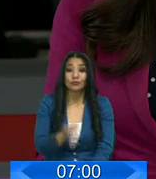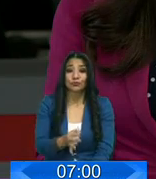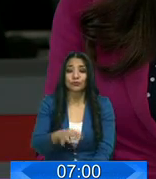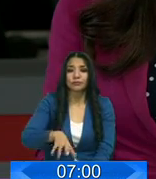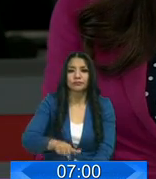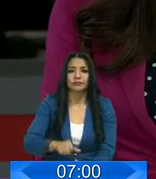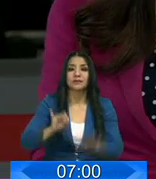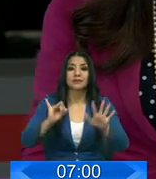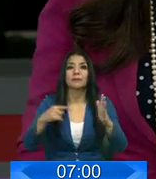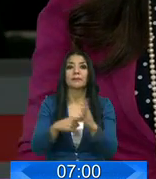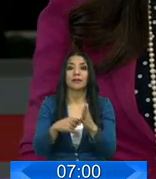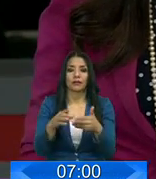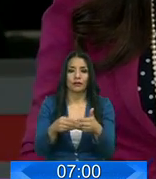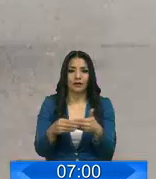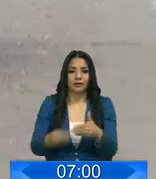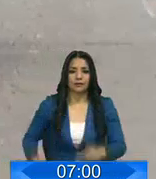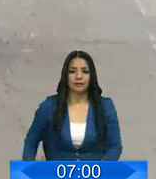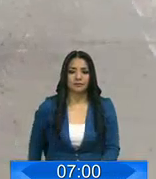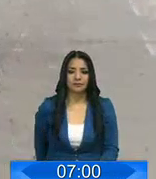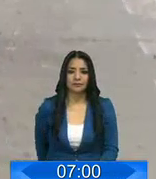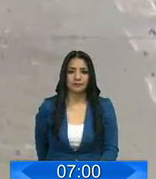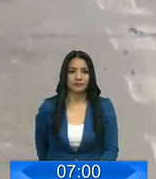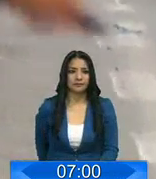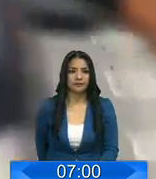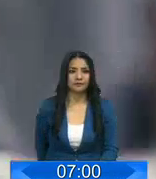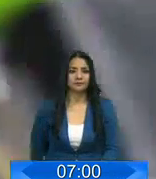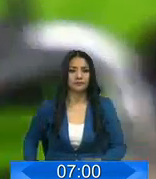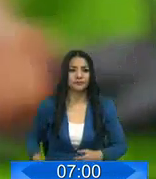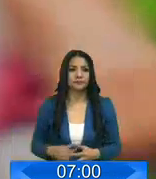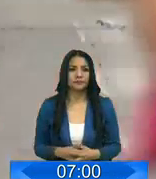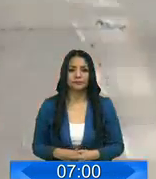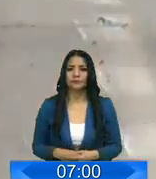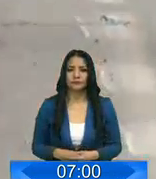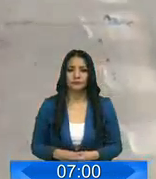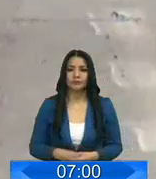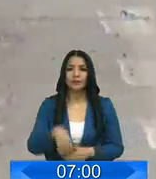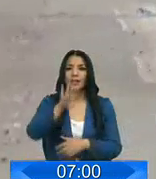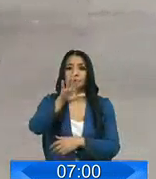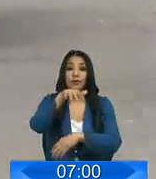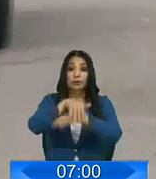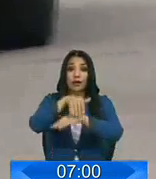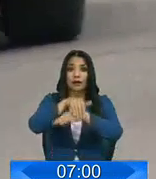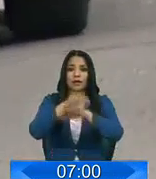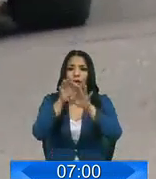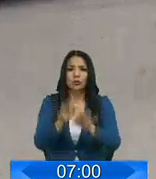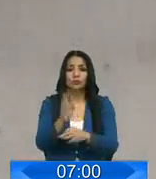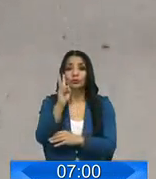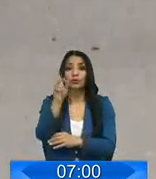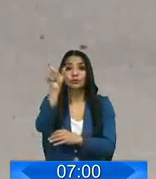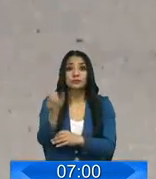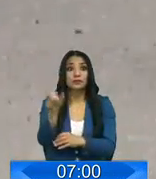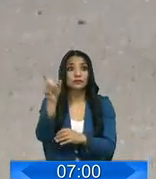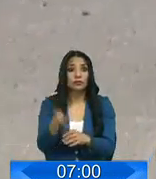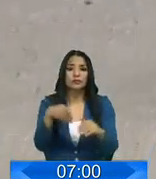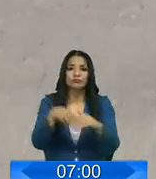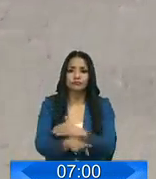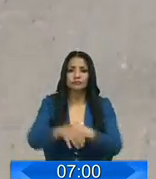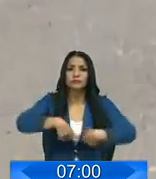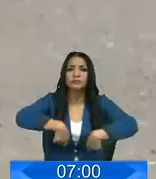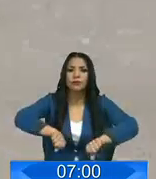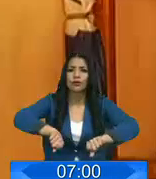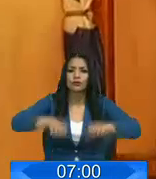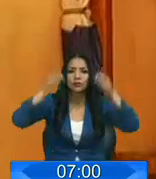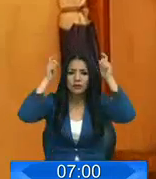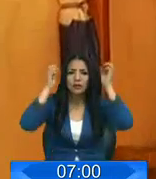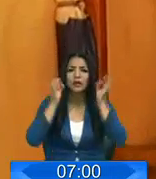sustraerse $7,000. Eran aproximadamente las 17 horas cuando llegaron dos sujetos en una motocicleta y con